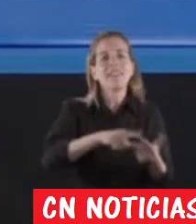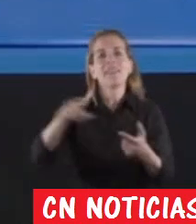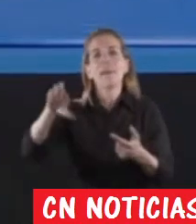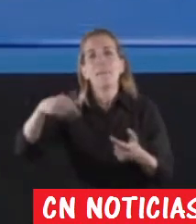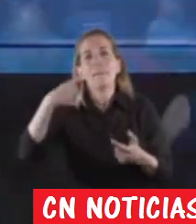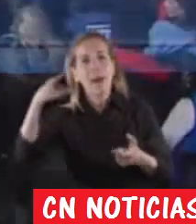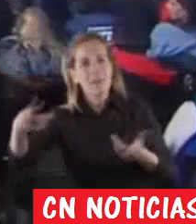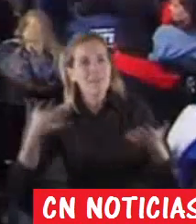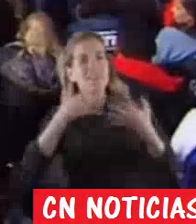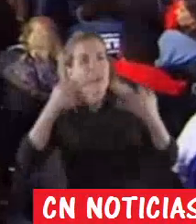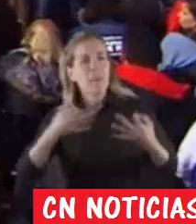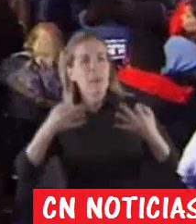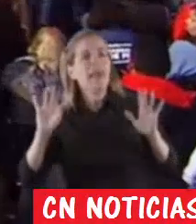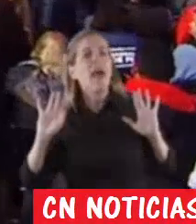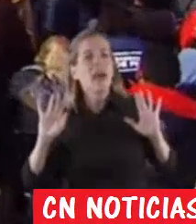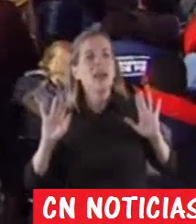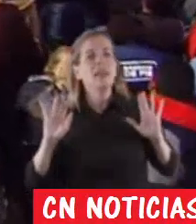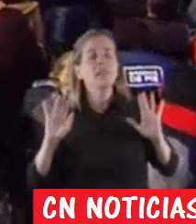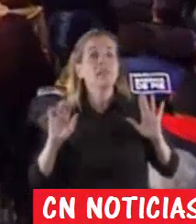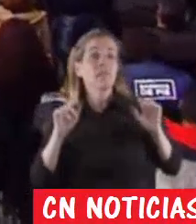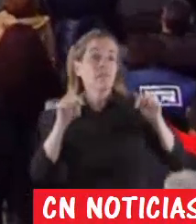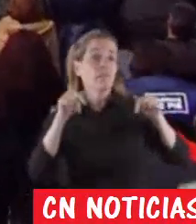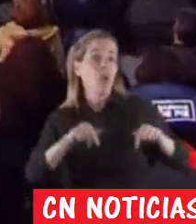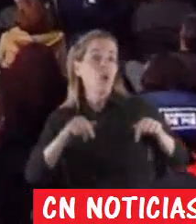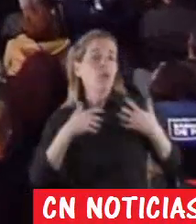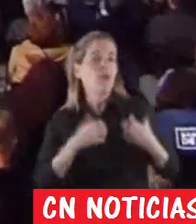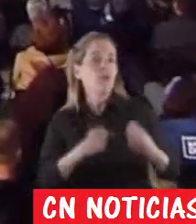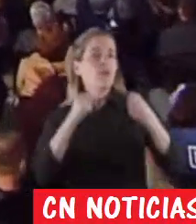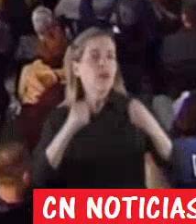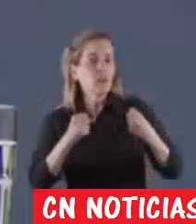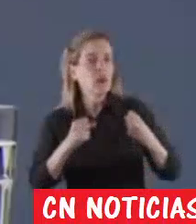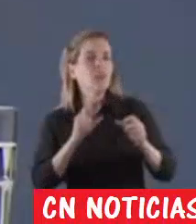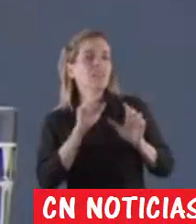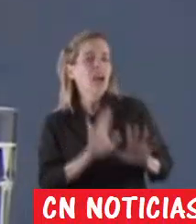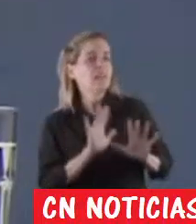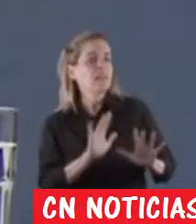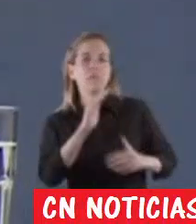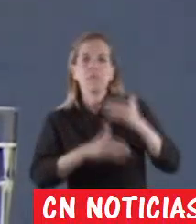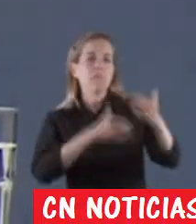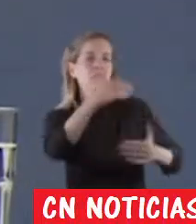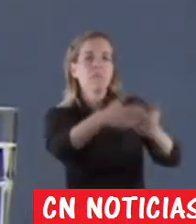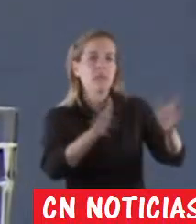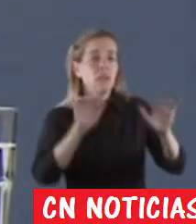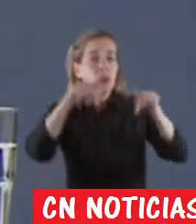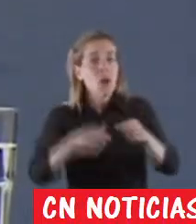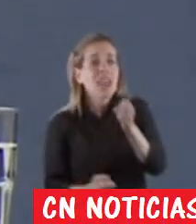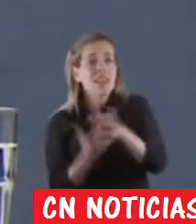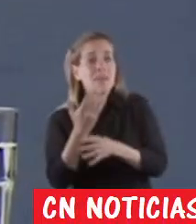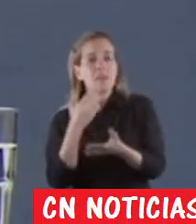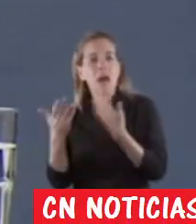la realidad es que el esfuerzo es seguir avanzando. Hoy hablaba a la mañana con